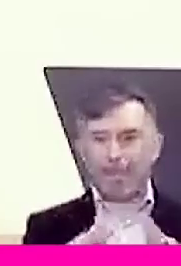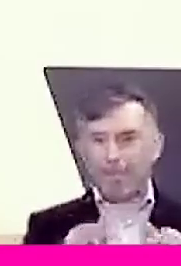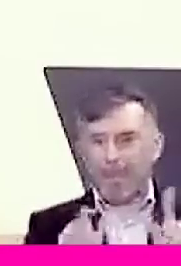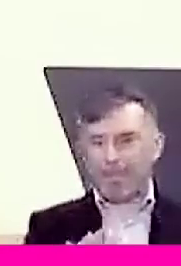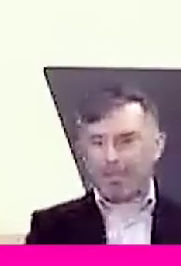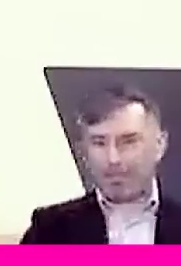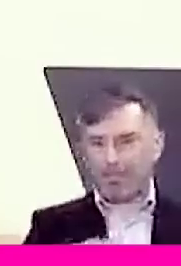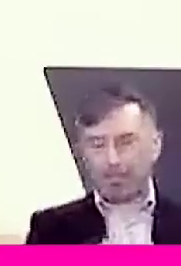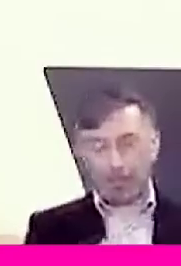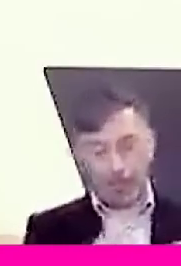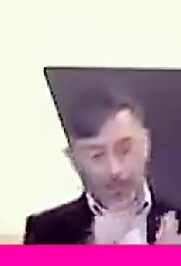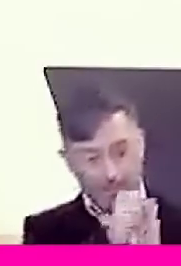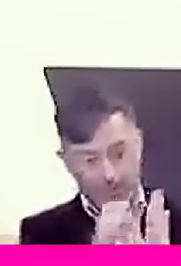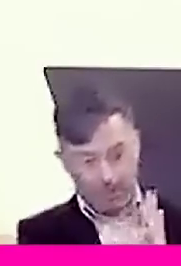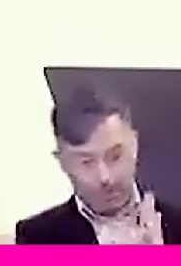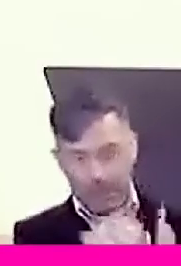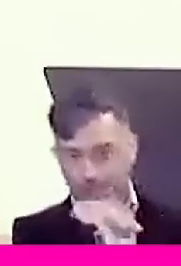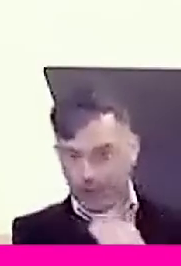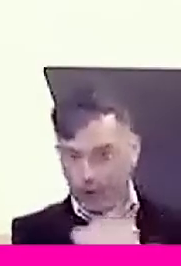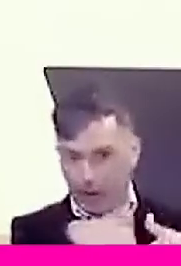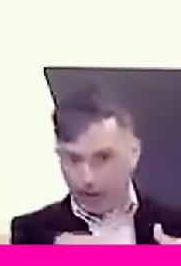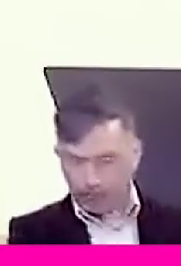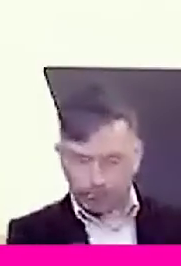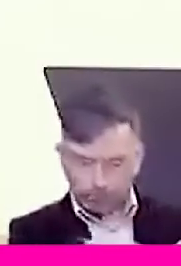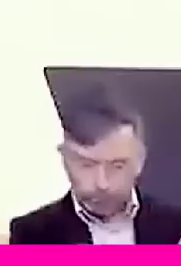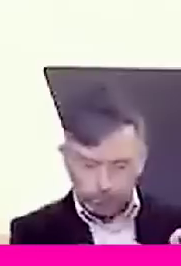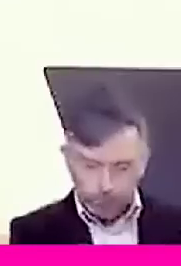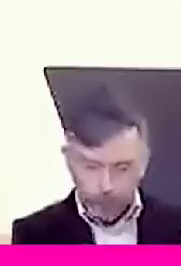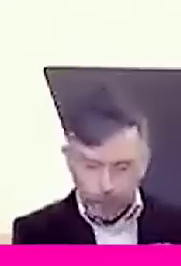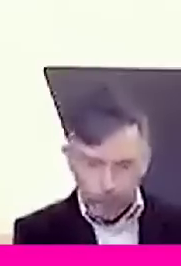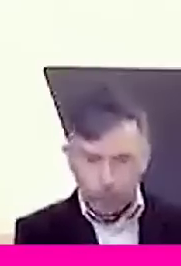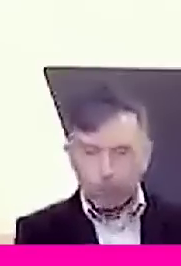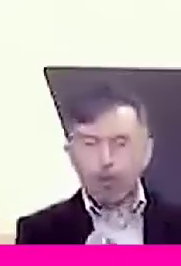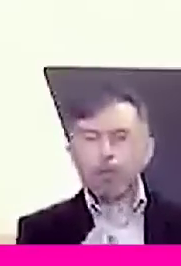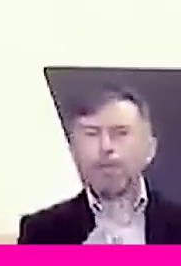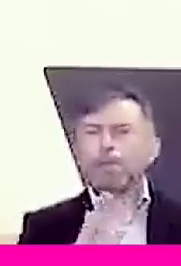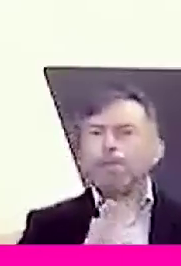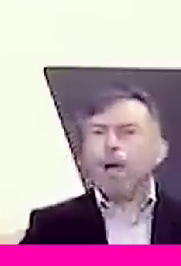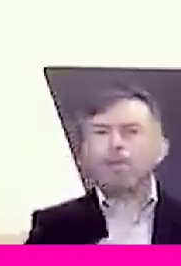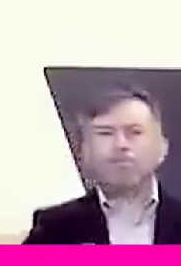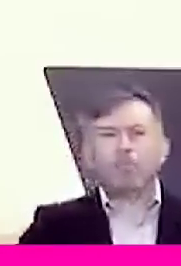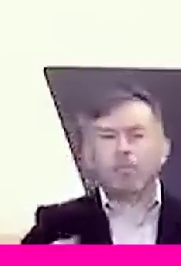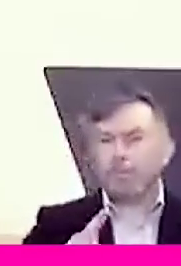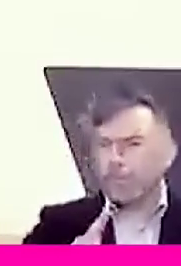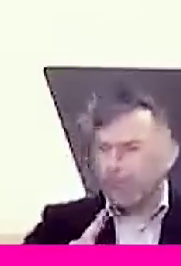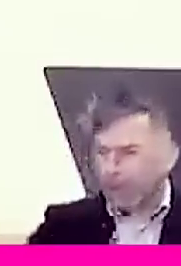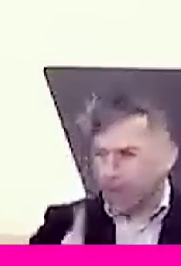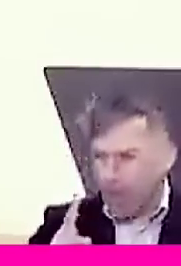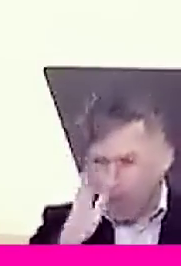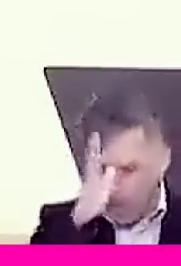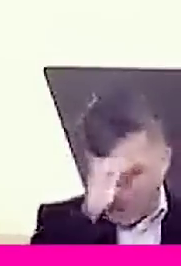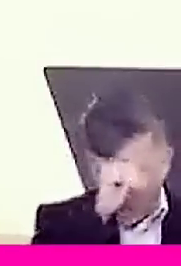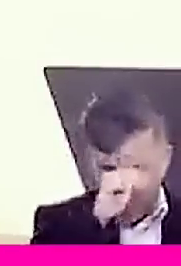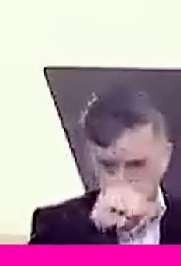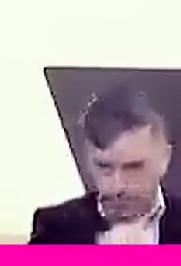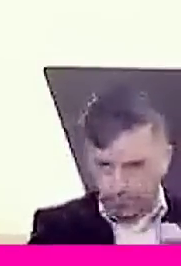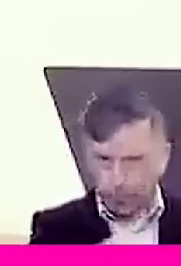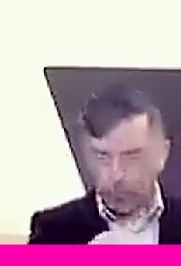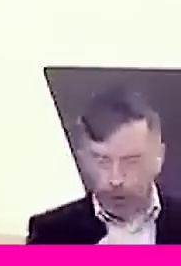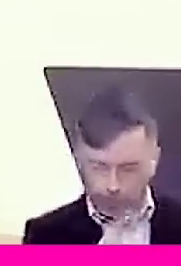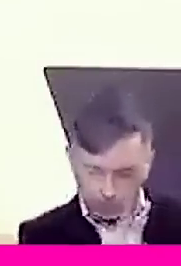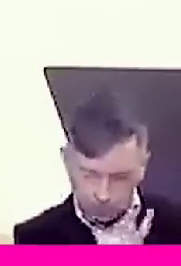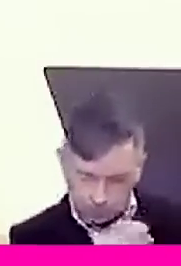electoral y ampliar los derechos alcanzados favorecer el más amplio consenso posible y hacer uso de diagnósticos objetivos